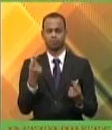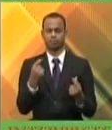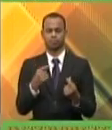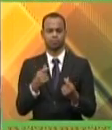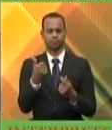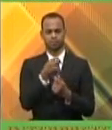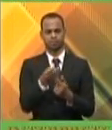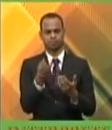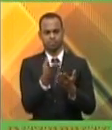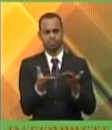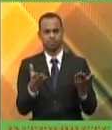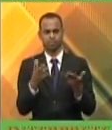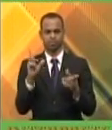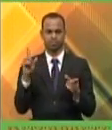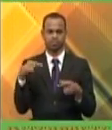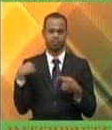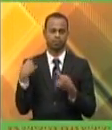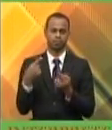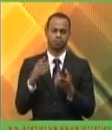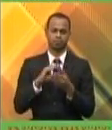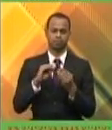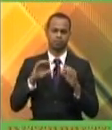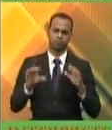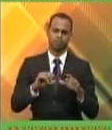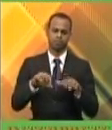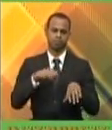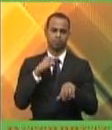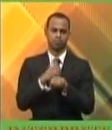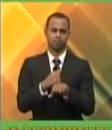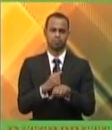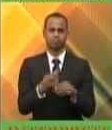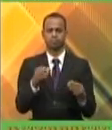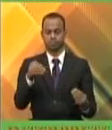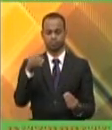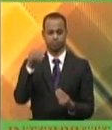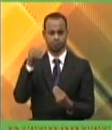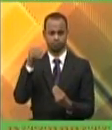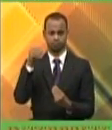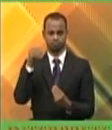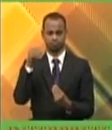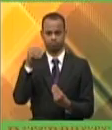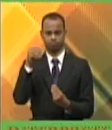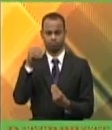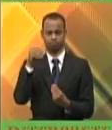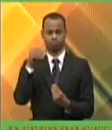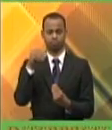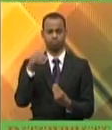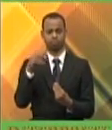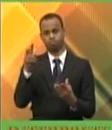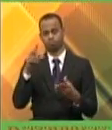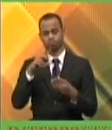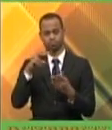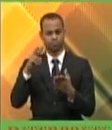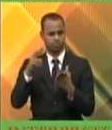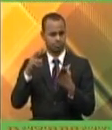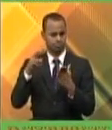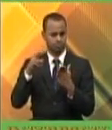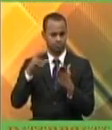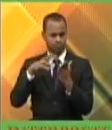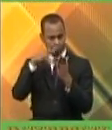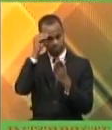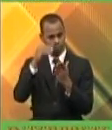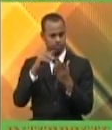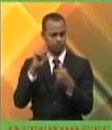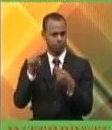algunas cosas que vamos a por ejemplo hemos creado este este material alfabetización en derechos sobre